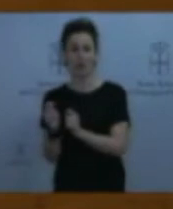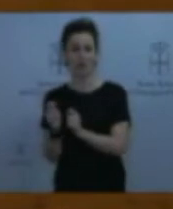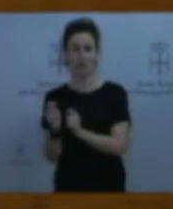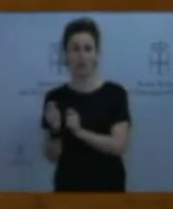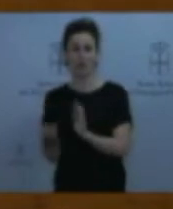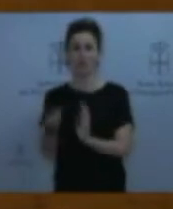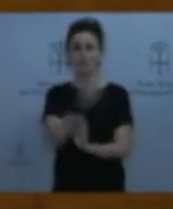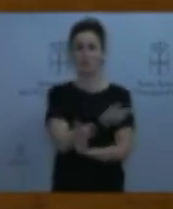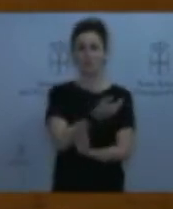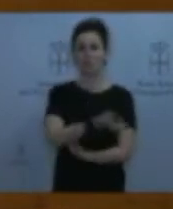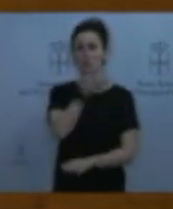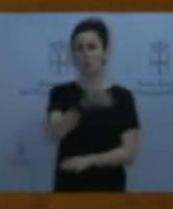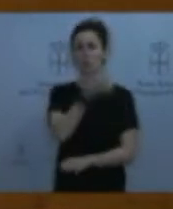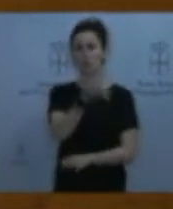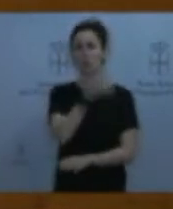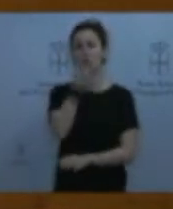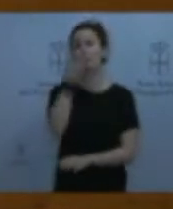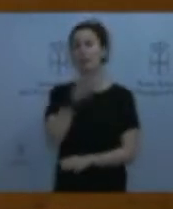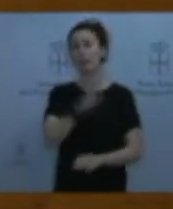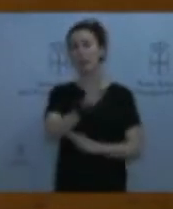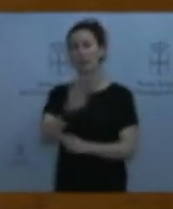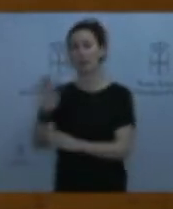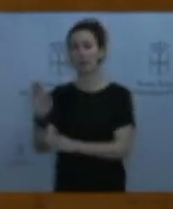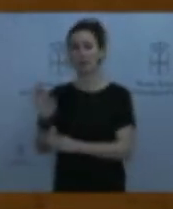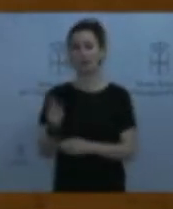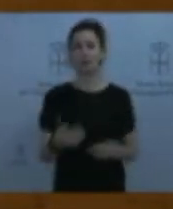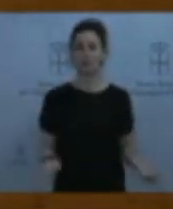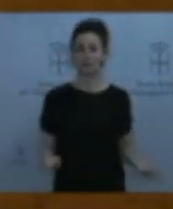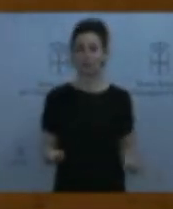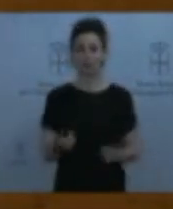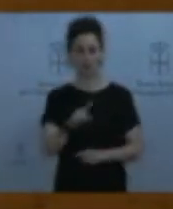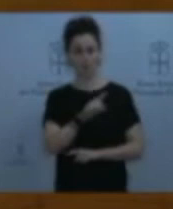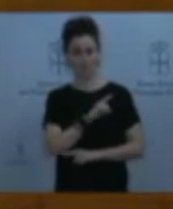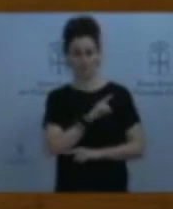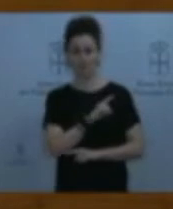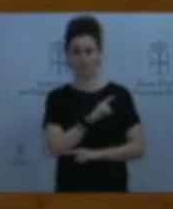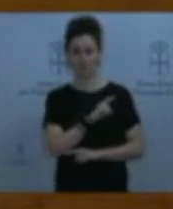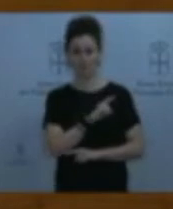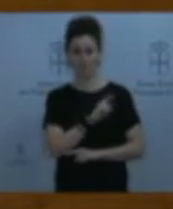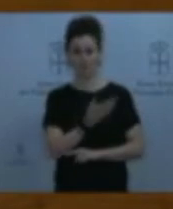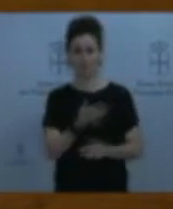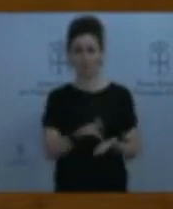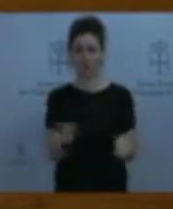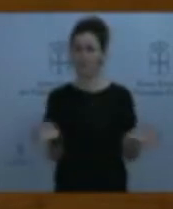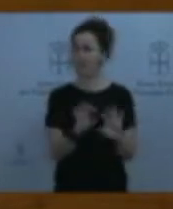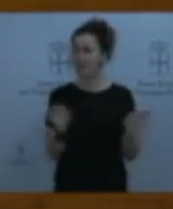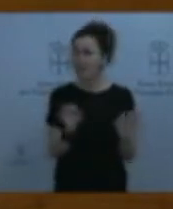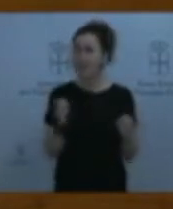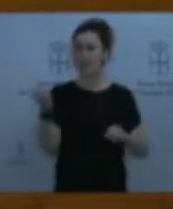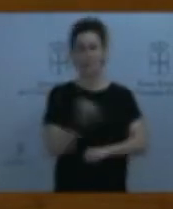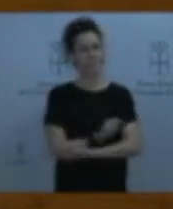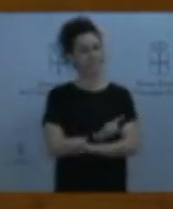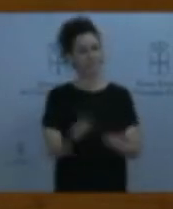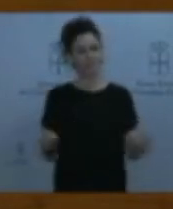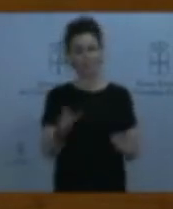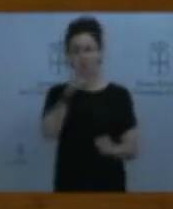comparecencia pública para decir qué interés van a defender. No lo hubo en noviembre, no lo hubo en diciembre cuando pedimos la comparecencia, no lo hubo en